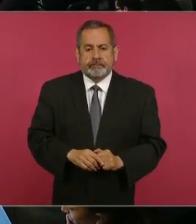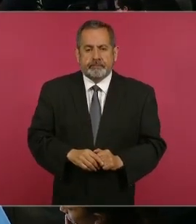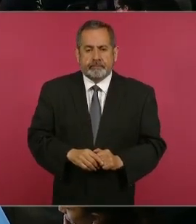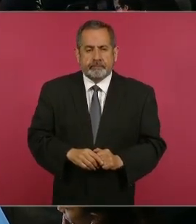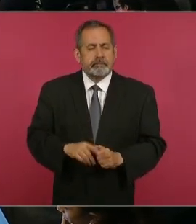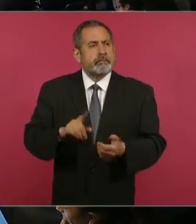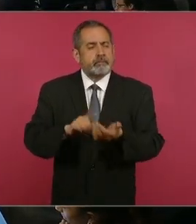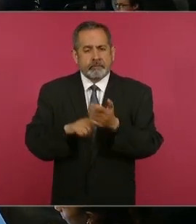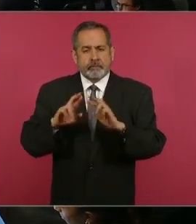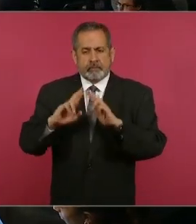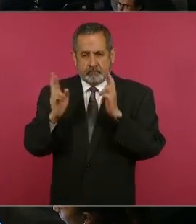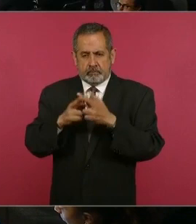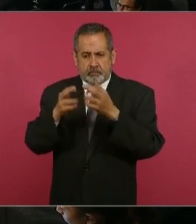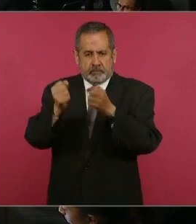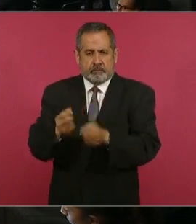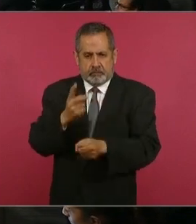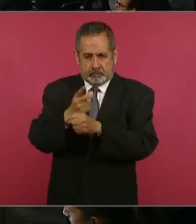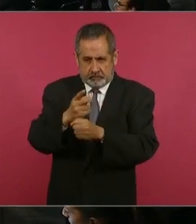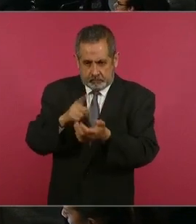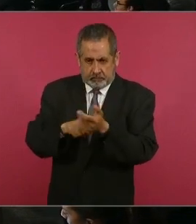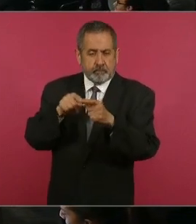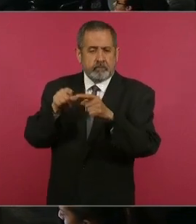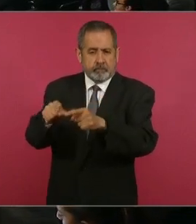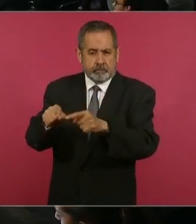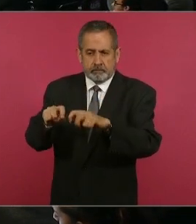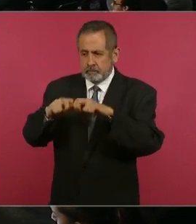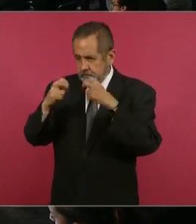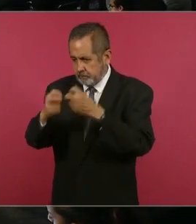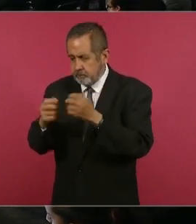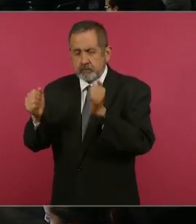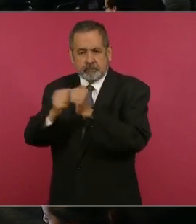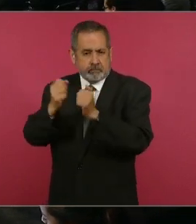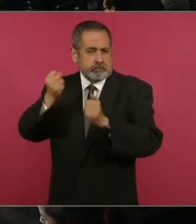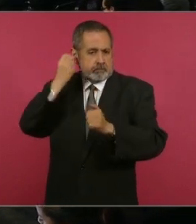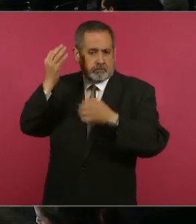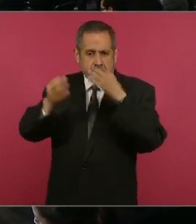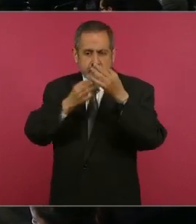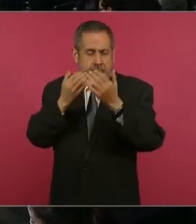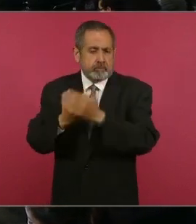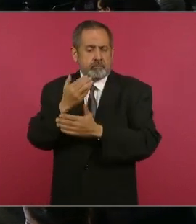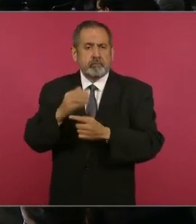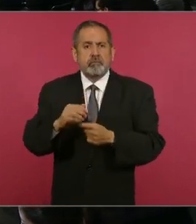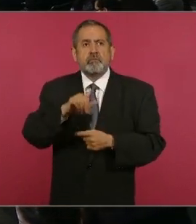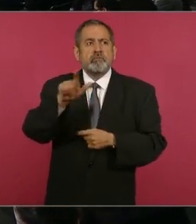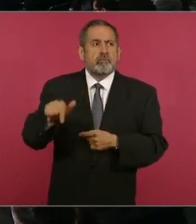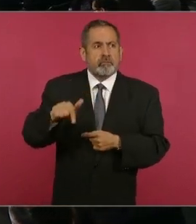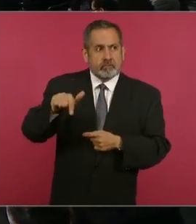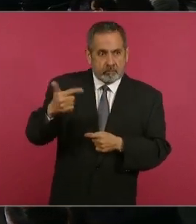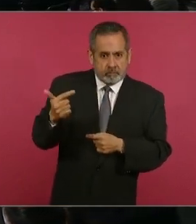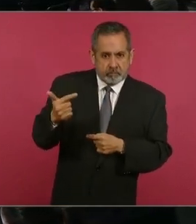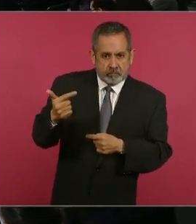o sea, la reunión de seguridad y la conferencia. Y luego